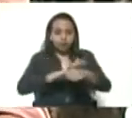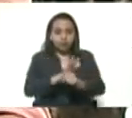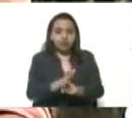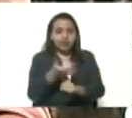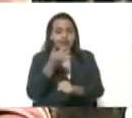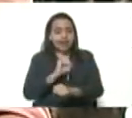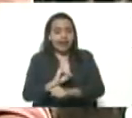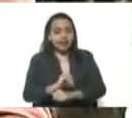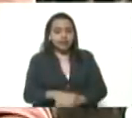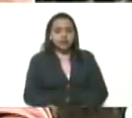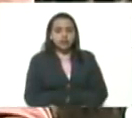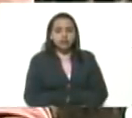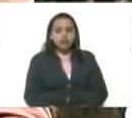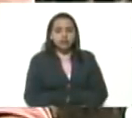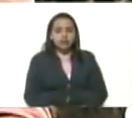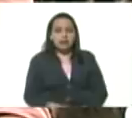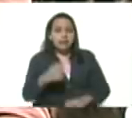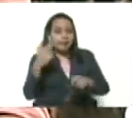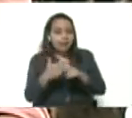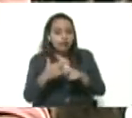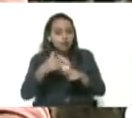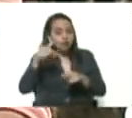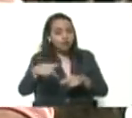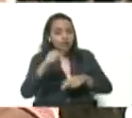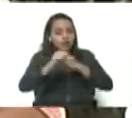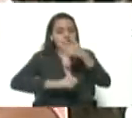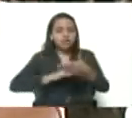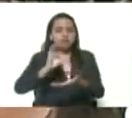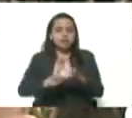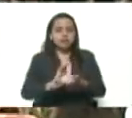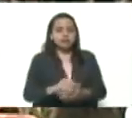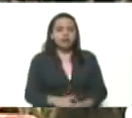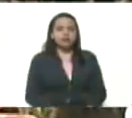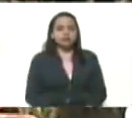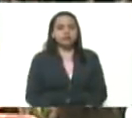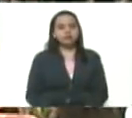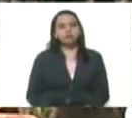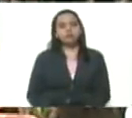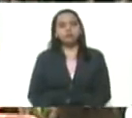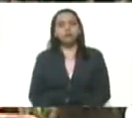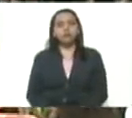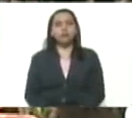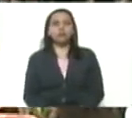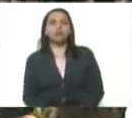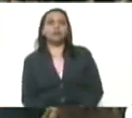está acechando acá en la ciudad de Caracas.